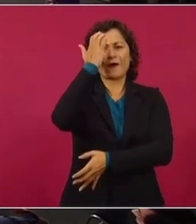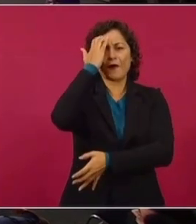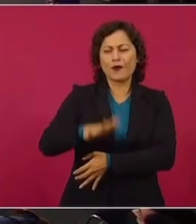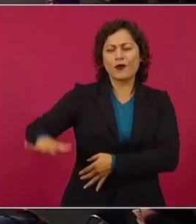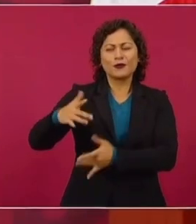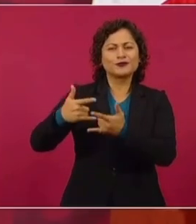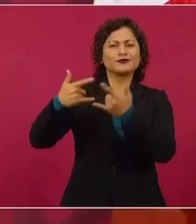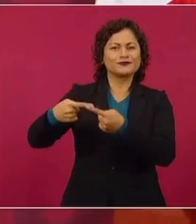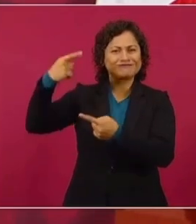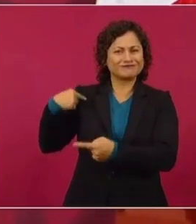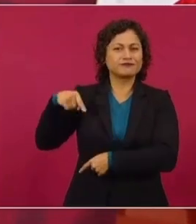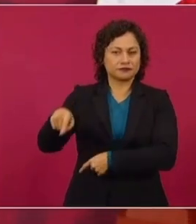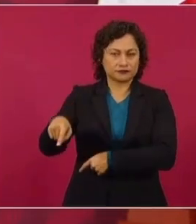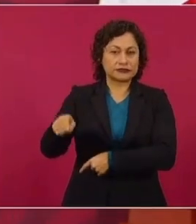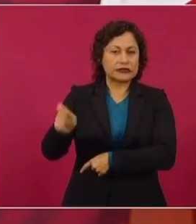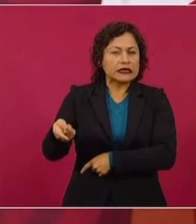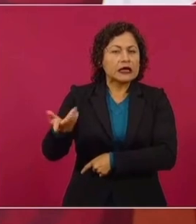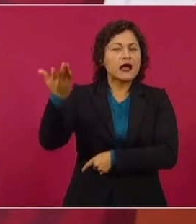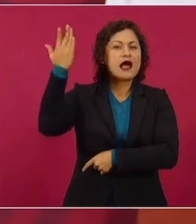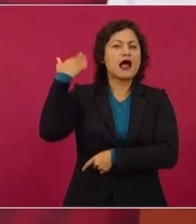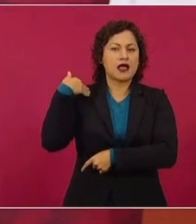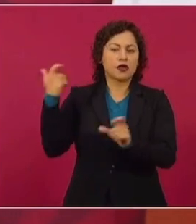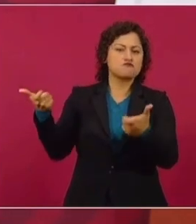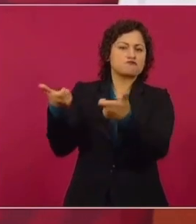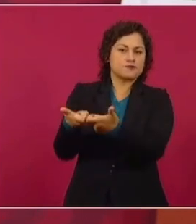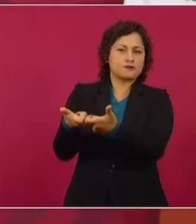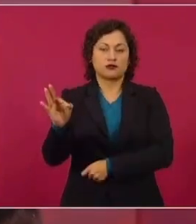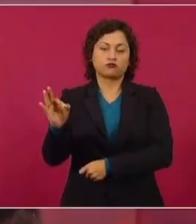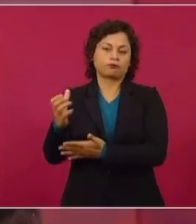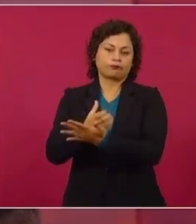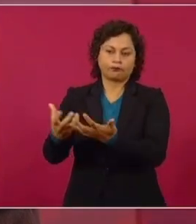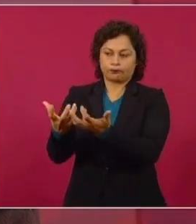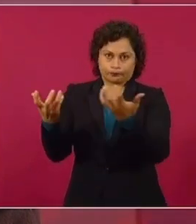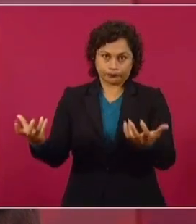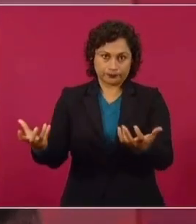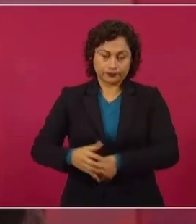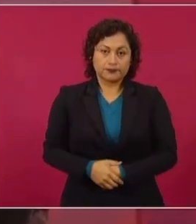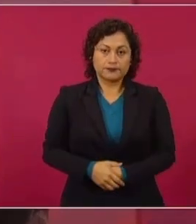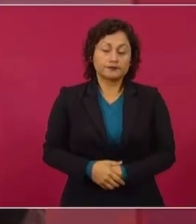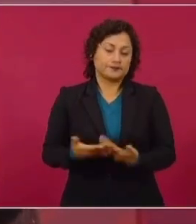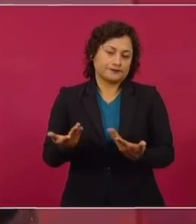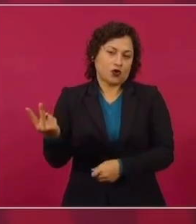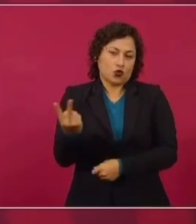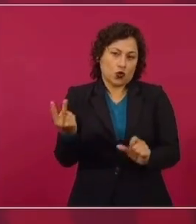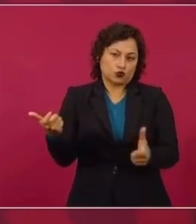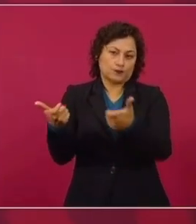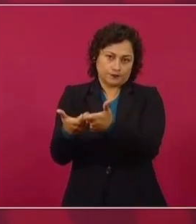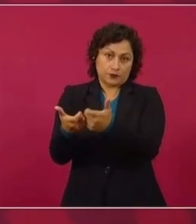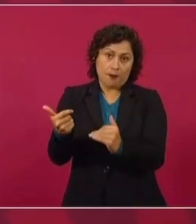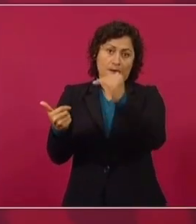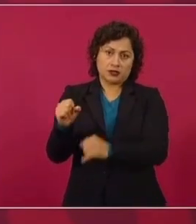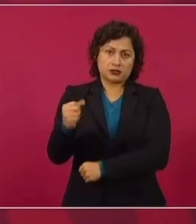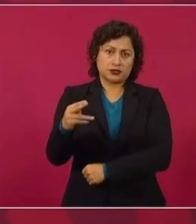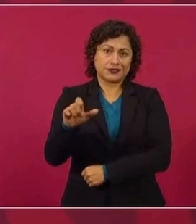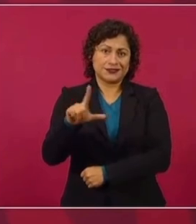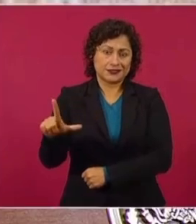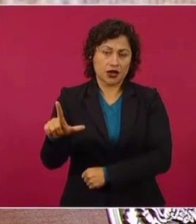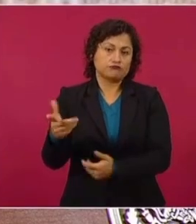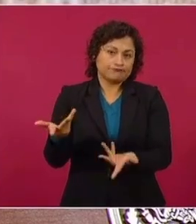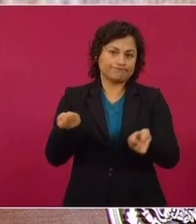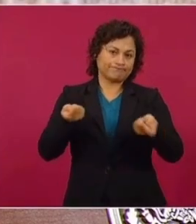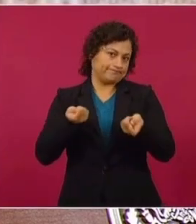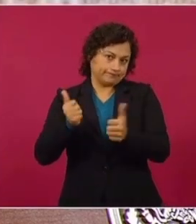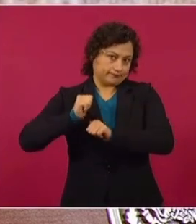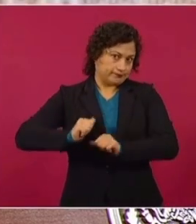refinería se hizo en sociedad consell es como el asocio mayoritarios él era los que manejaban